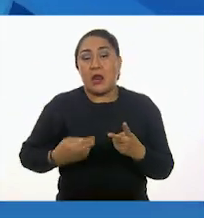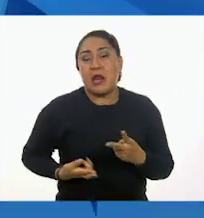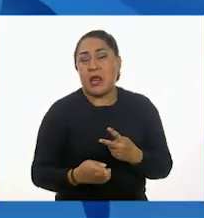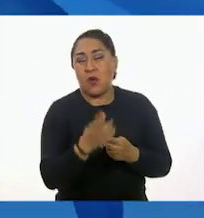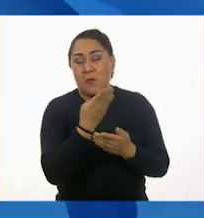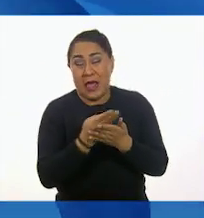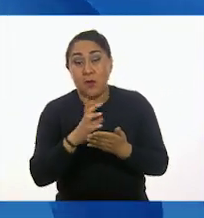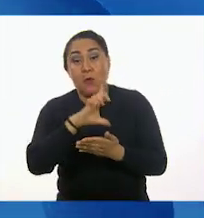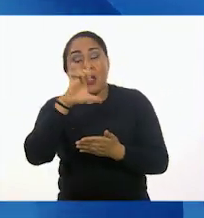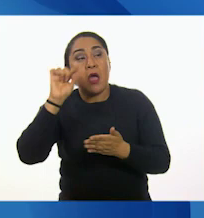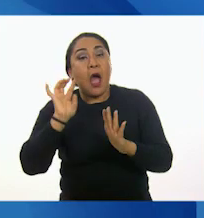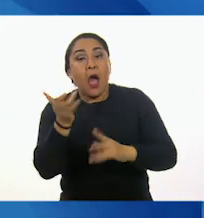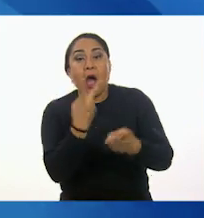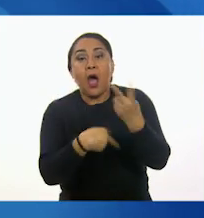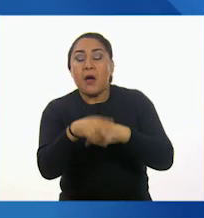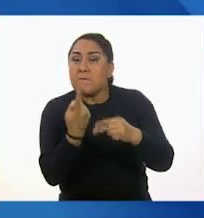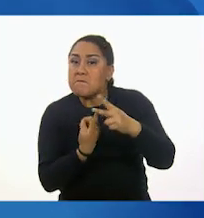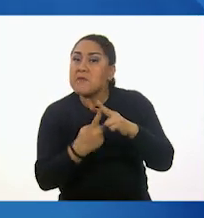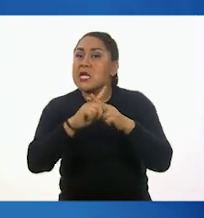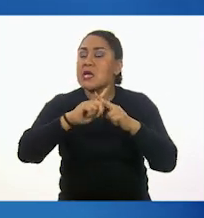el inicio de la Revolución.